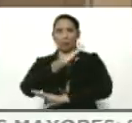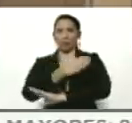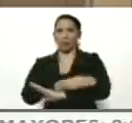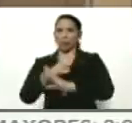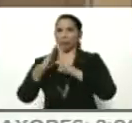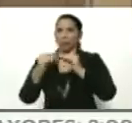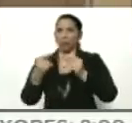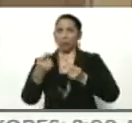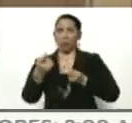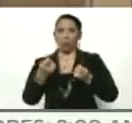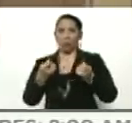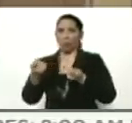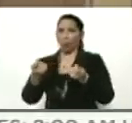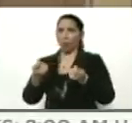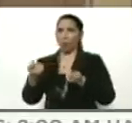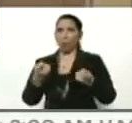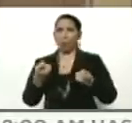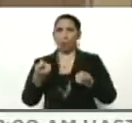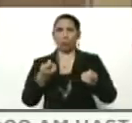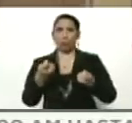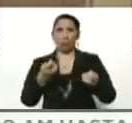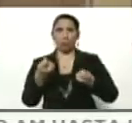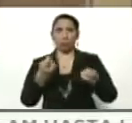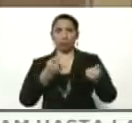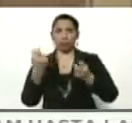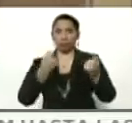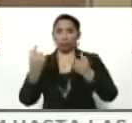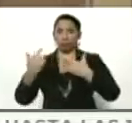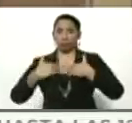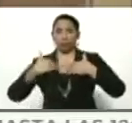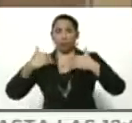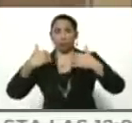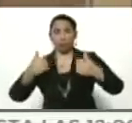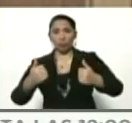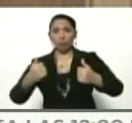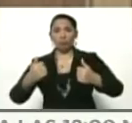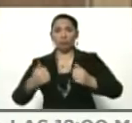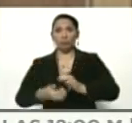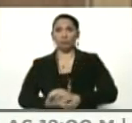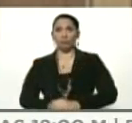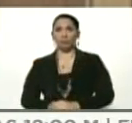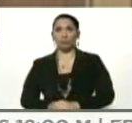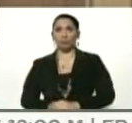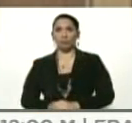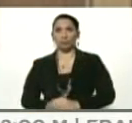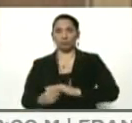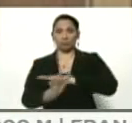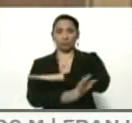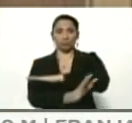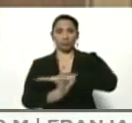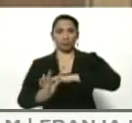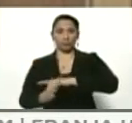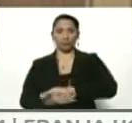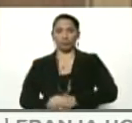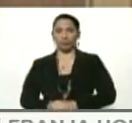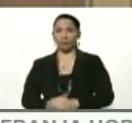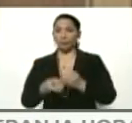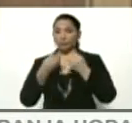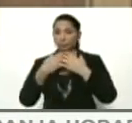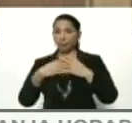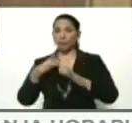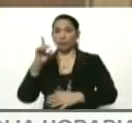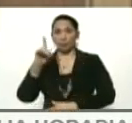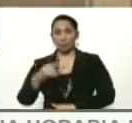los controles logísticos, de salud, de seguridad en la frontera. Bueno, también